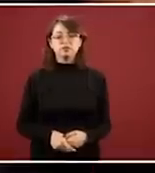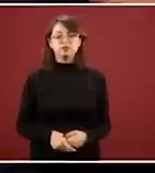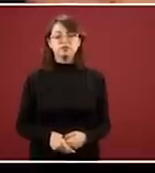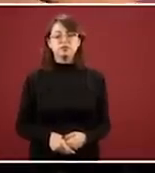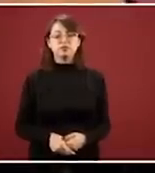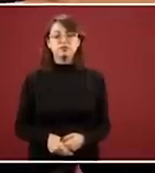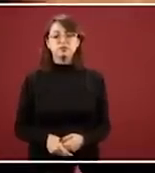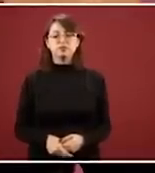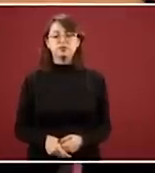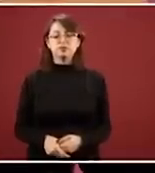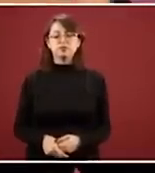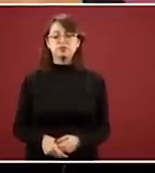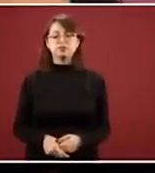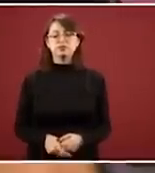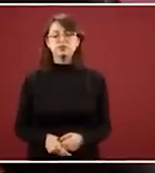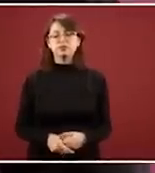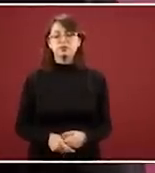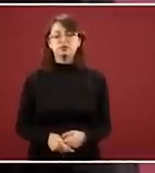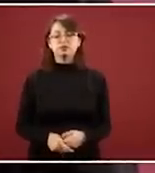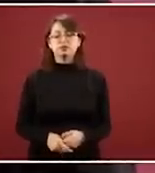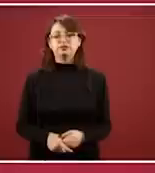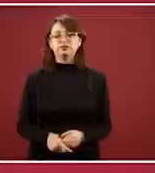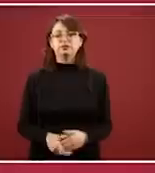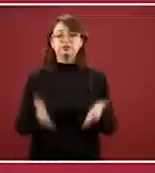Y ya se está trabajando